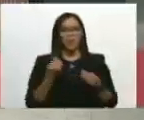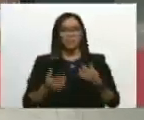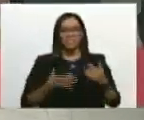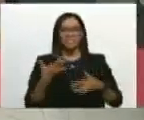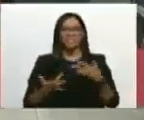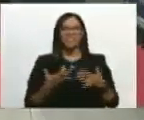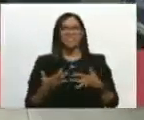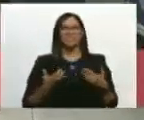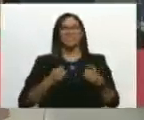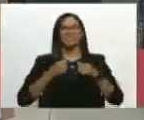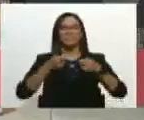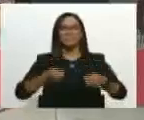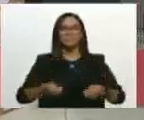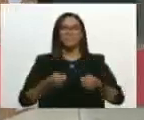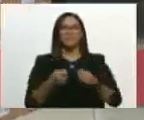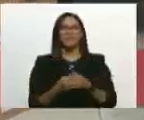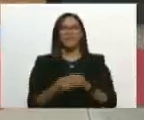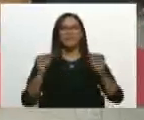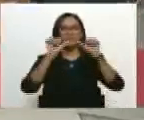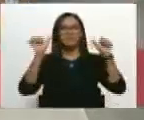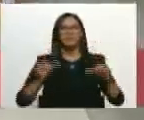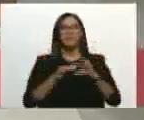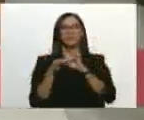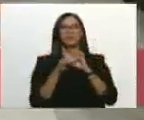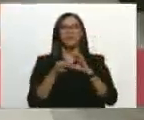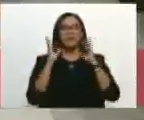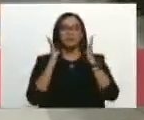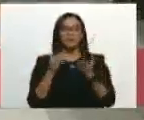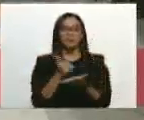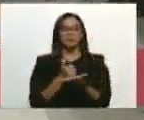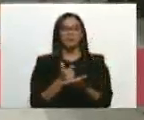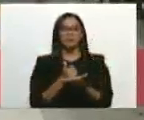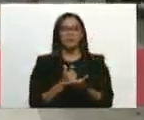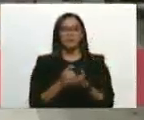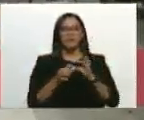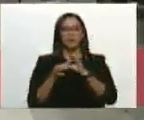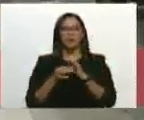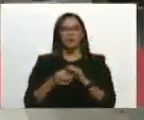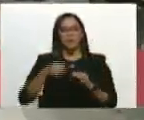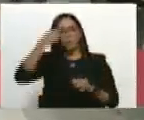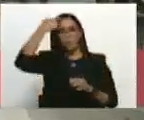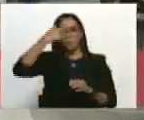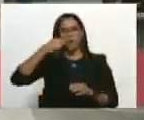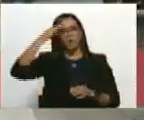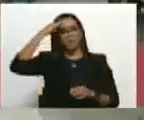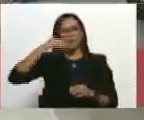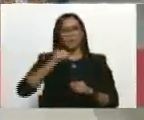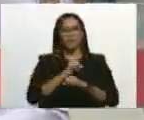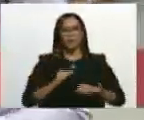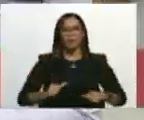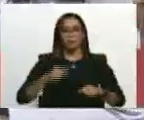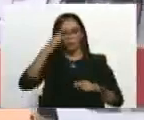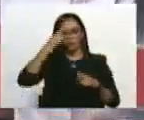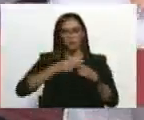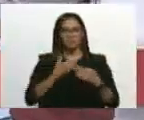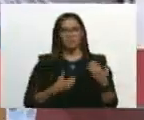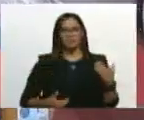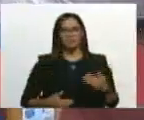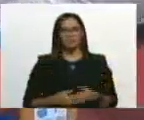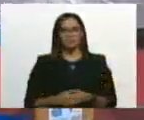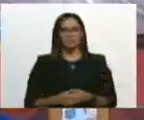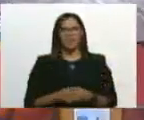este beneficio que está entregando el Sistema Unificado de Atención Farmacéutica en Unión Cívico-Militar con la Guardia de Honor Presidencial? Estamos